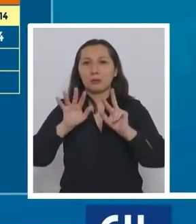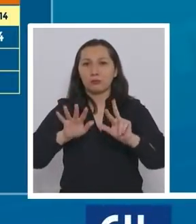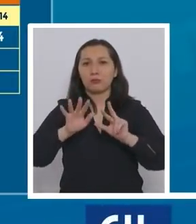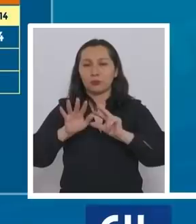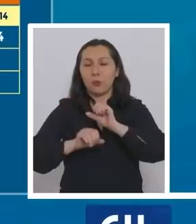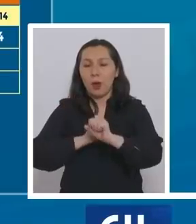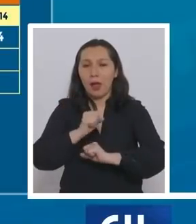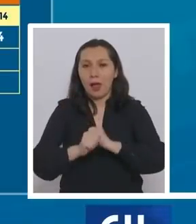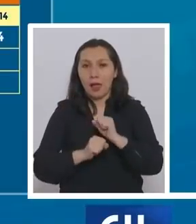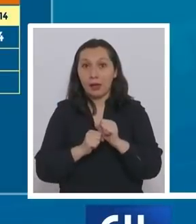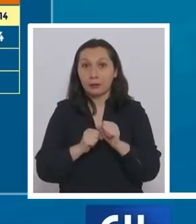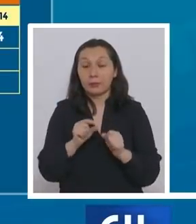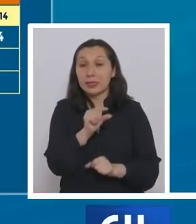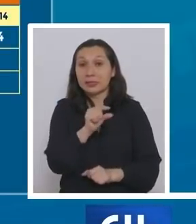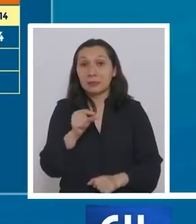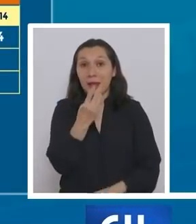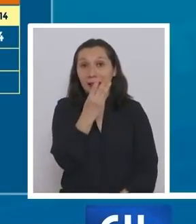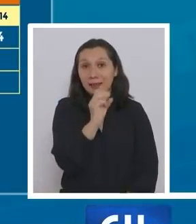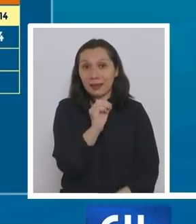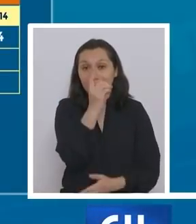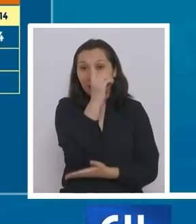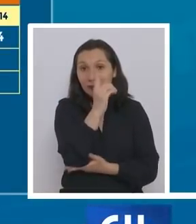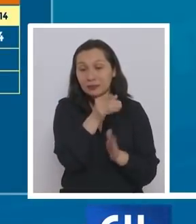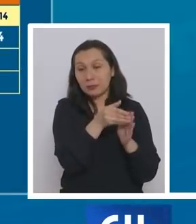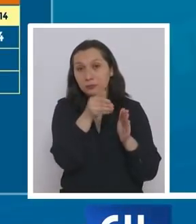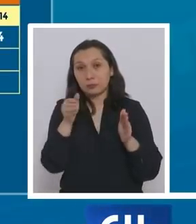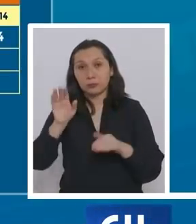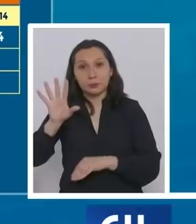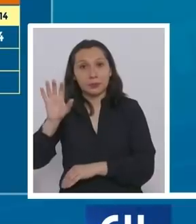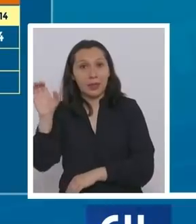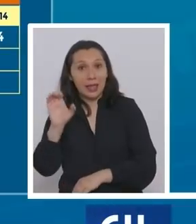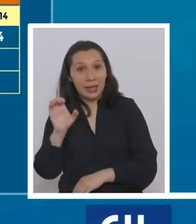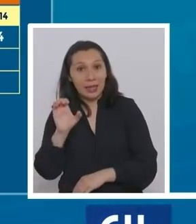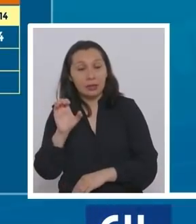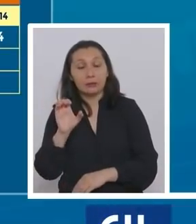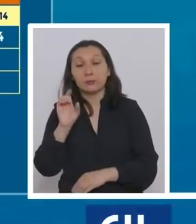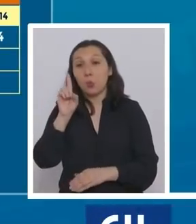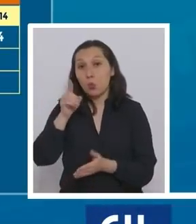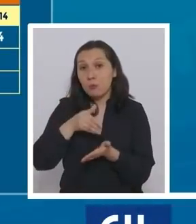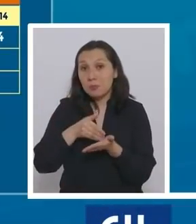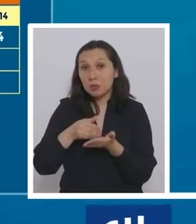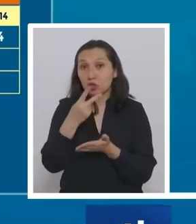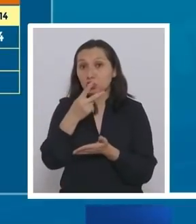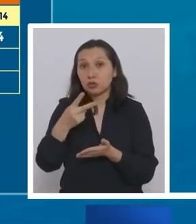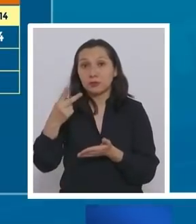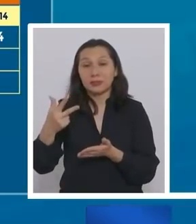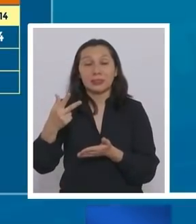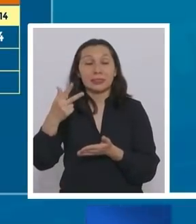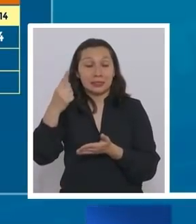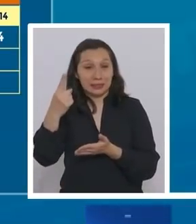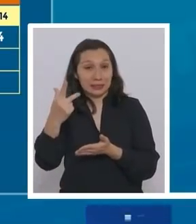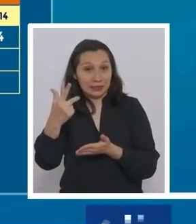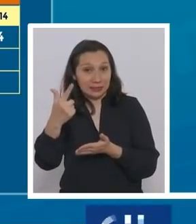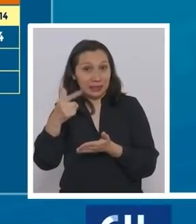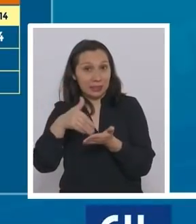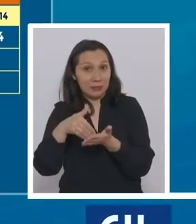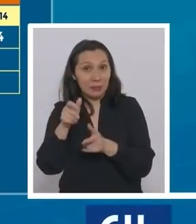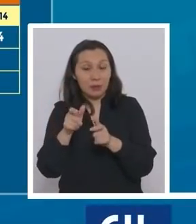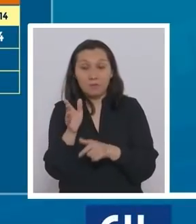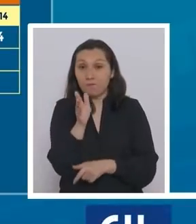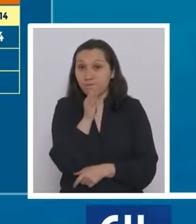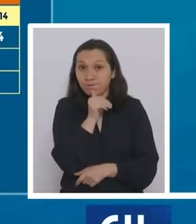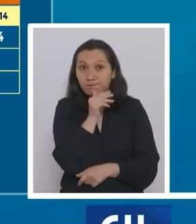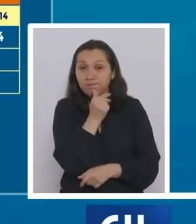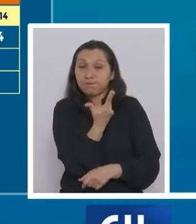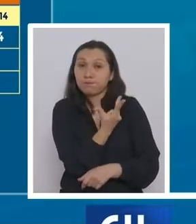años. En la semana del 30 de diciembre al 5 de enero, del 1.227.000 personas que no